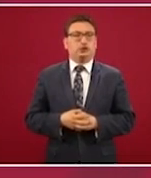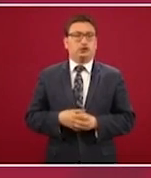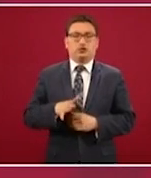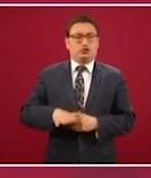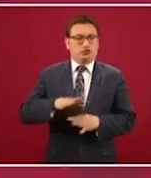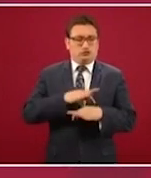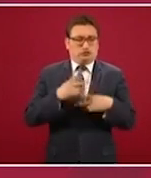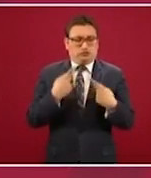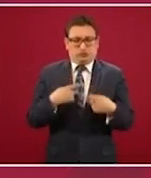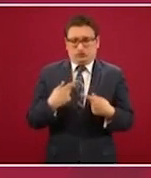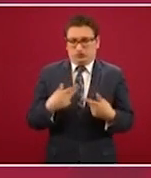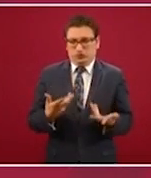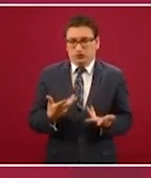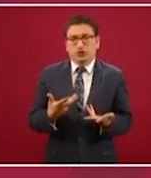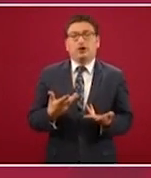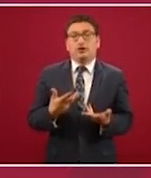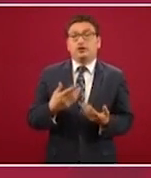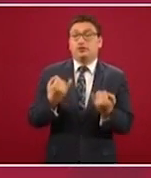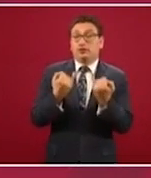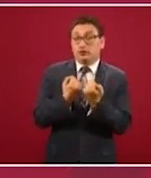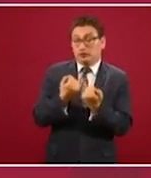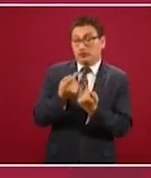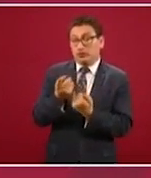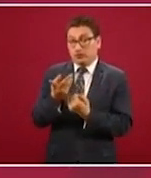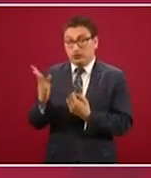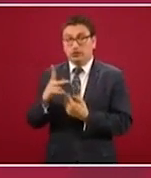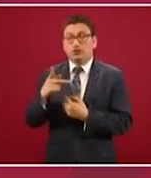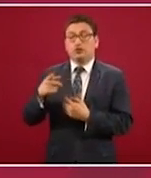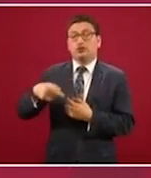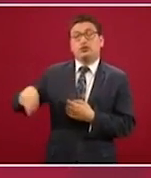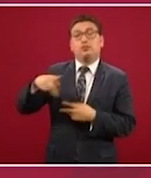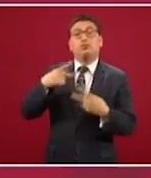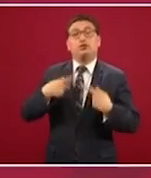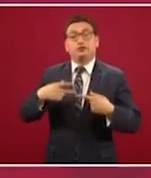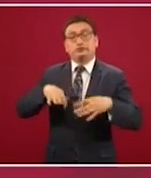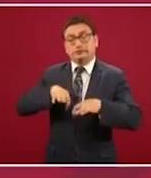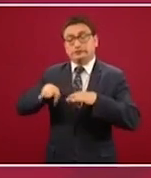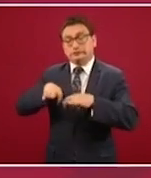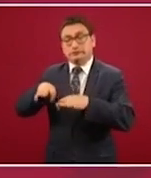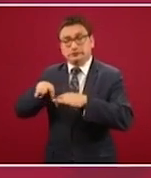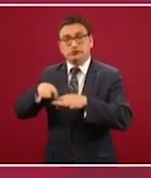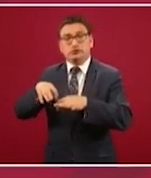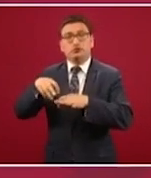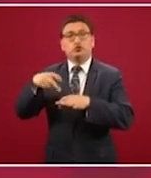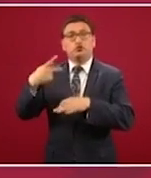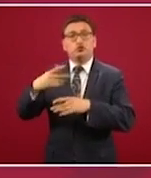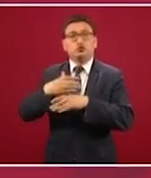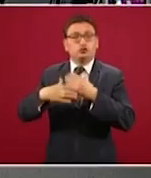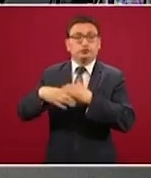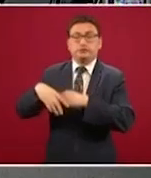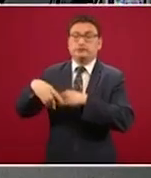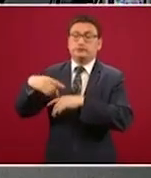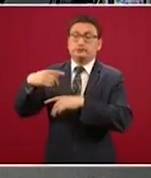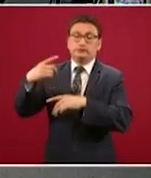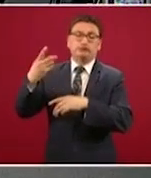pública, como el trabajo y el patrimonio de los trabajadores. Eso es lo que puedo